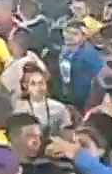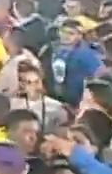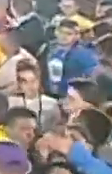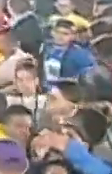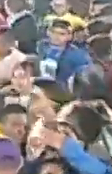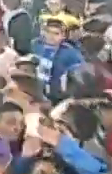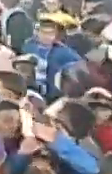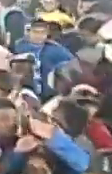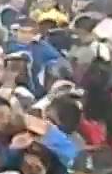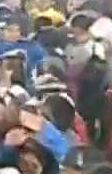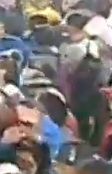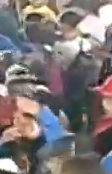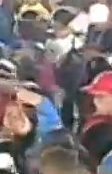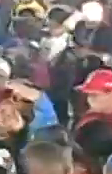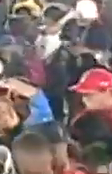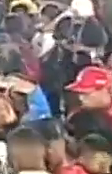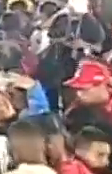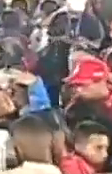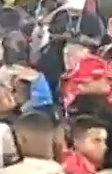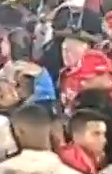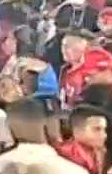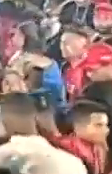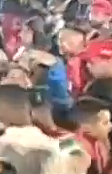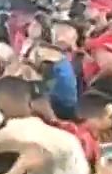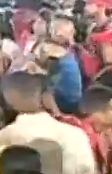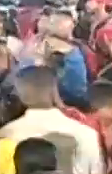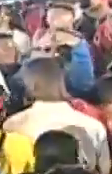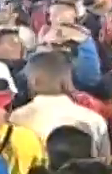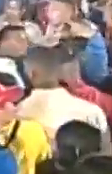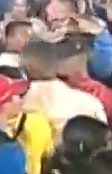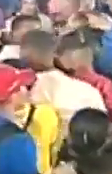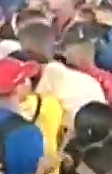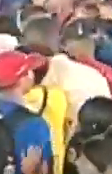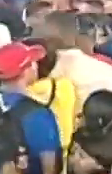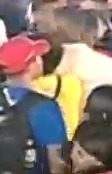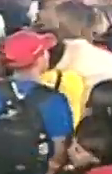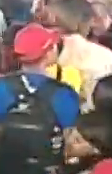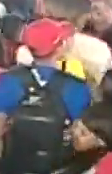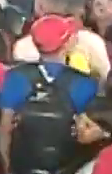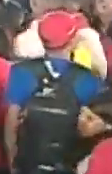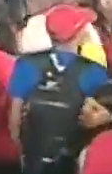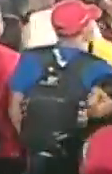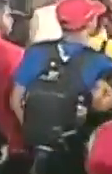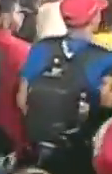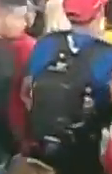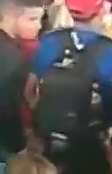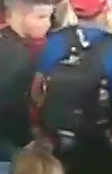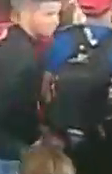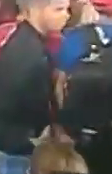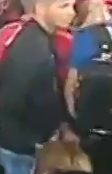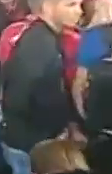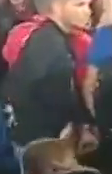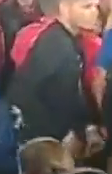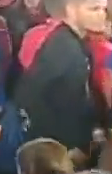la ciudad de Caracas con los jóvenes. Con esta información nos despedimos a los estudios